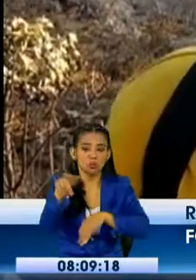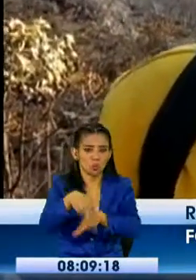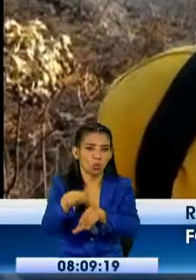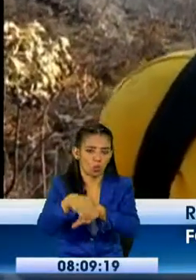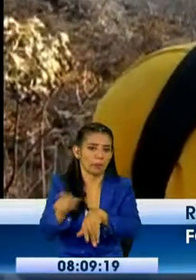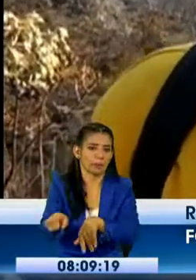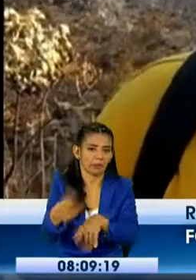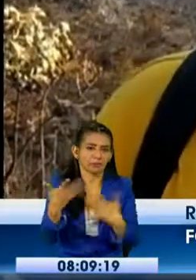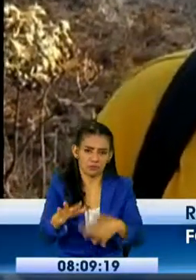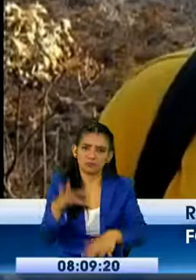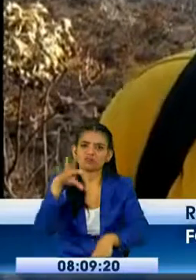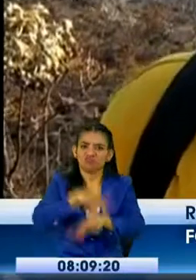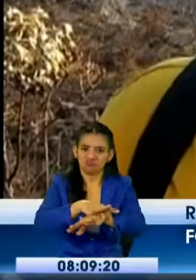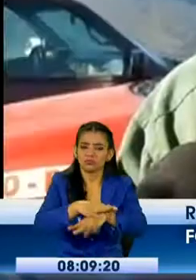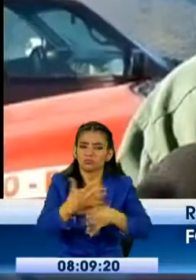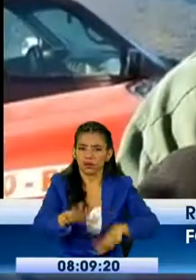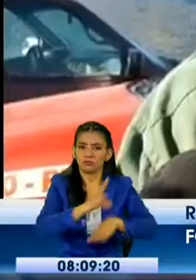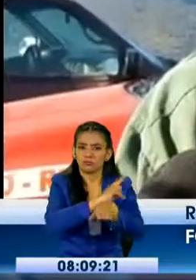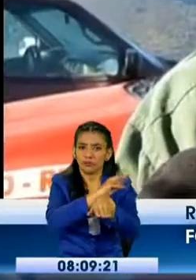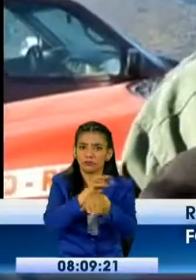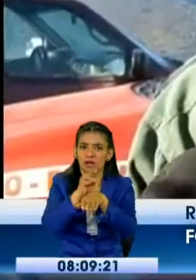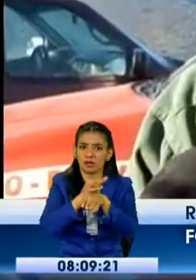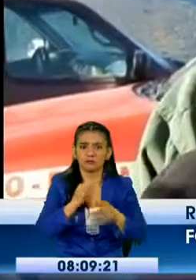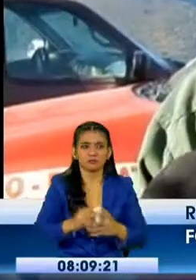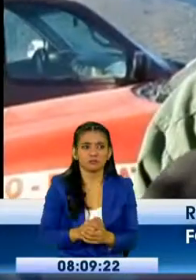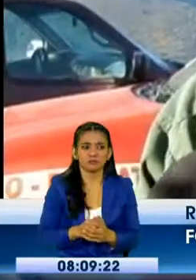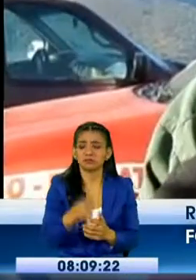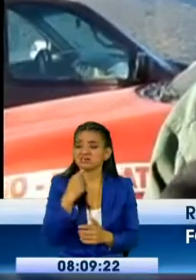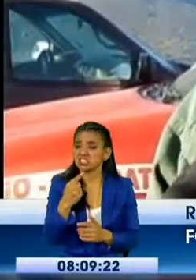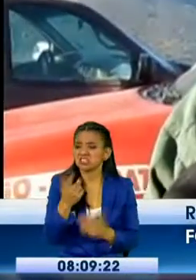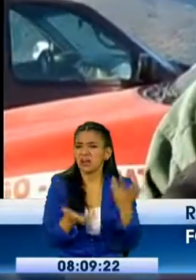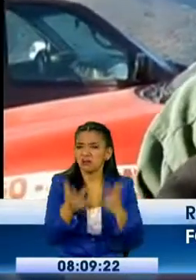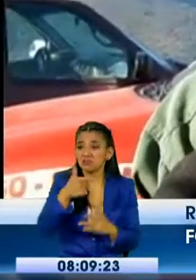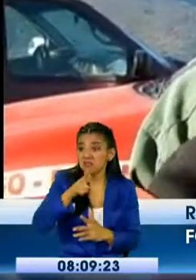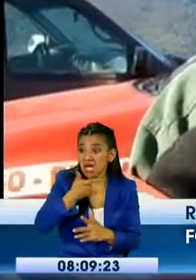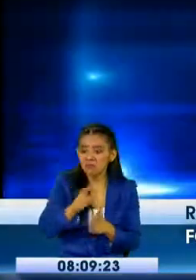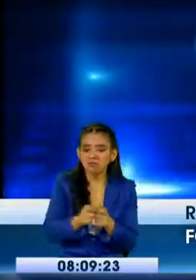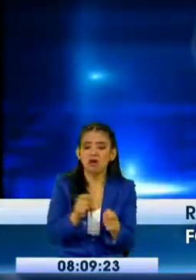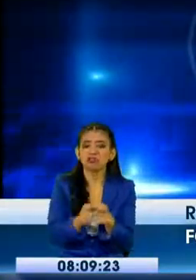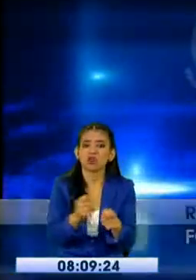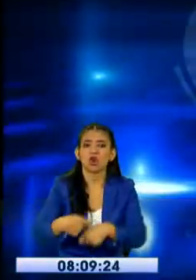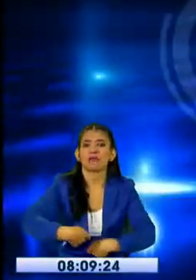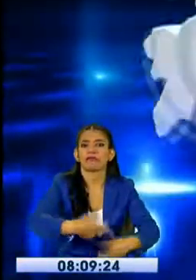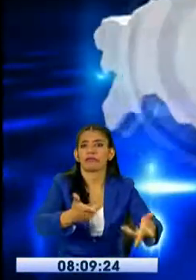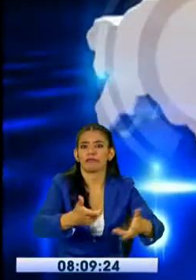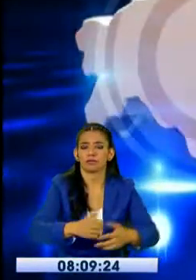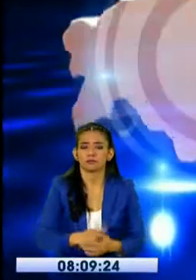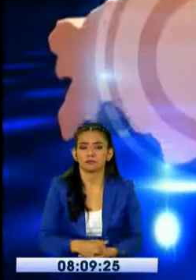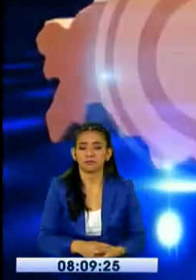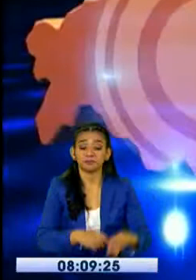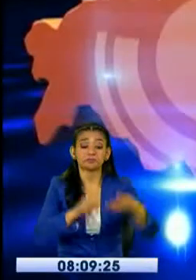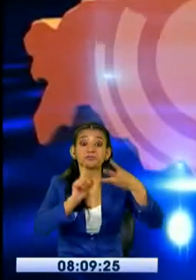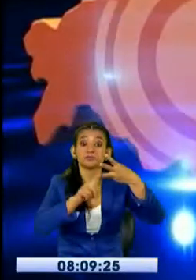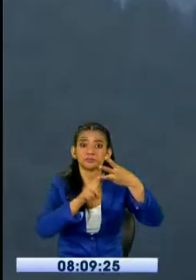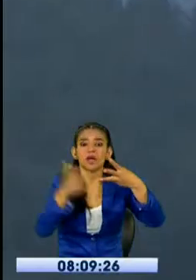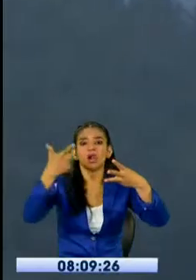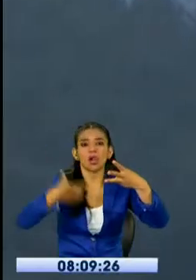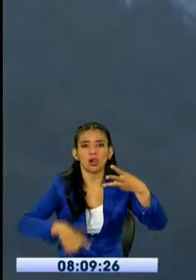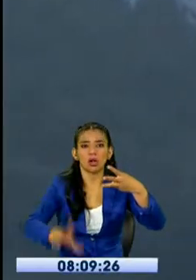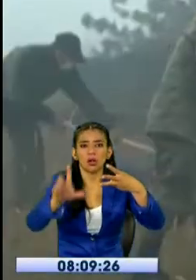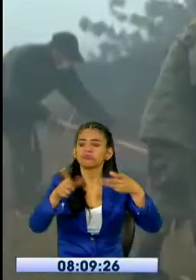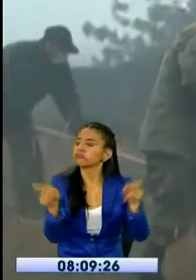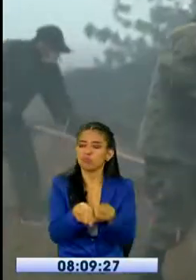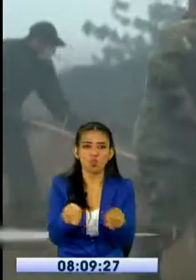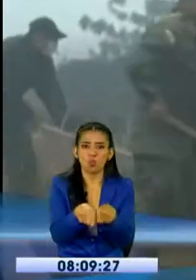este momento, tengo entendido, ahora desde la fiscalía. Han estado un fósforo, luego parece que han estado en estado etílico. En Loja, la situación también es similar, pues